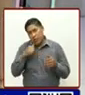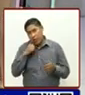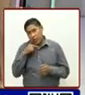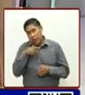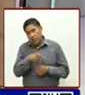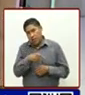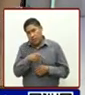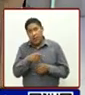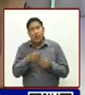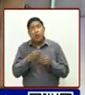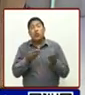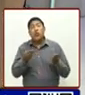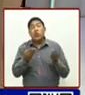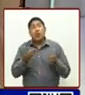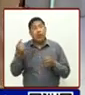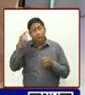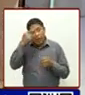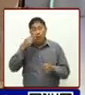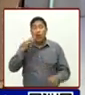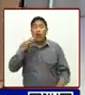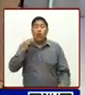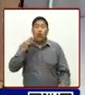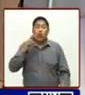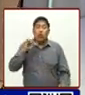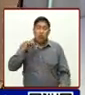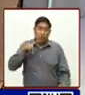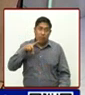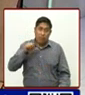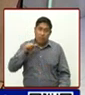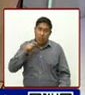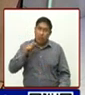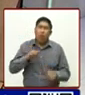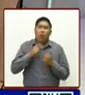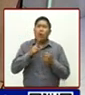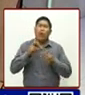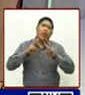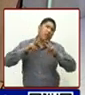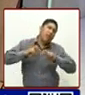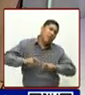Coripata, departamento de La Paz. Giovanna, ahora sí te escuchamos. ¿Cómo van las investigaciones?